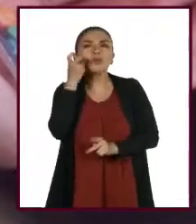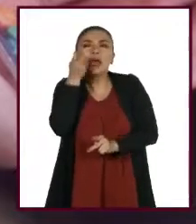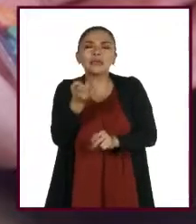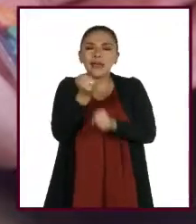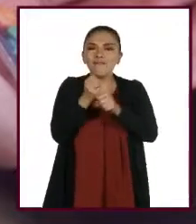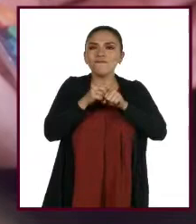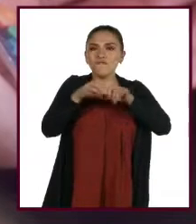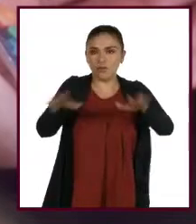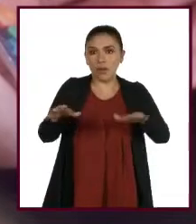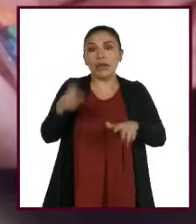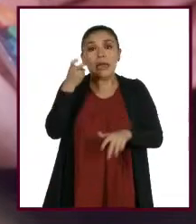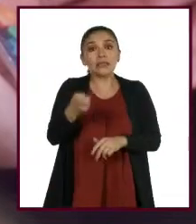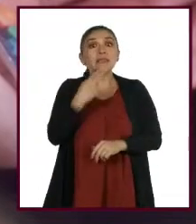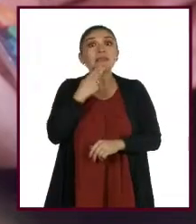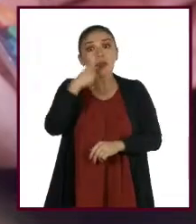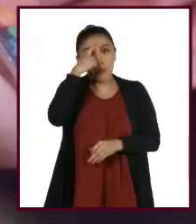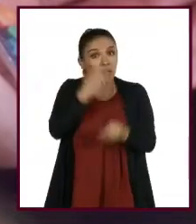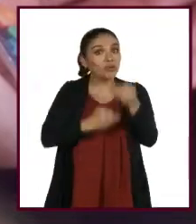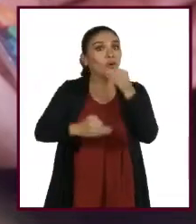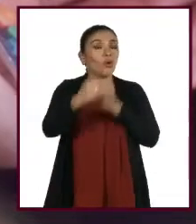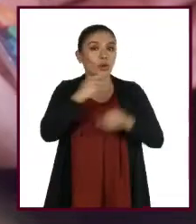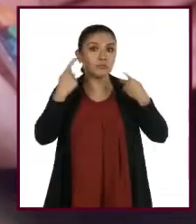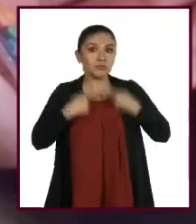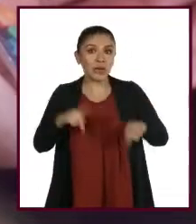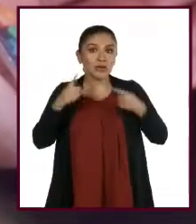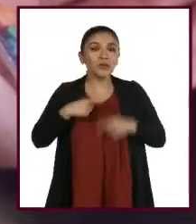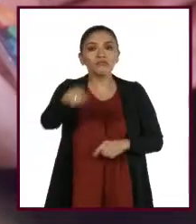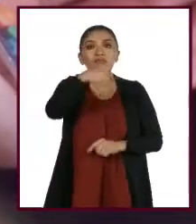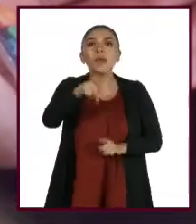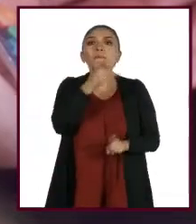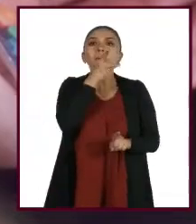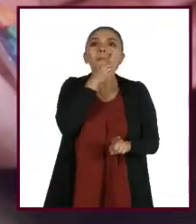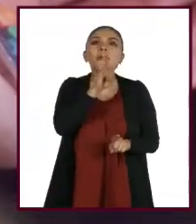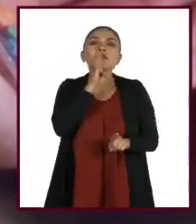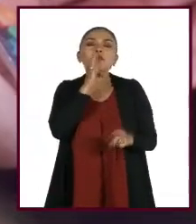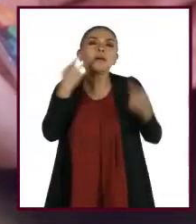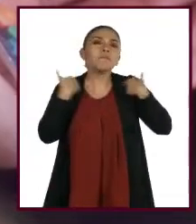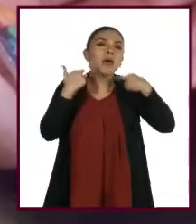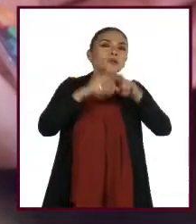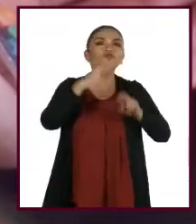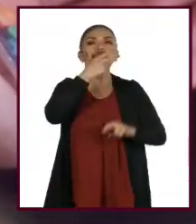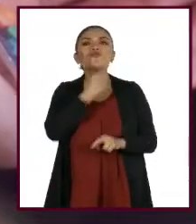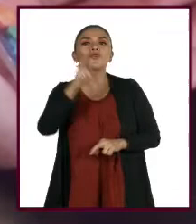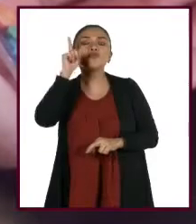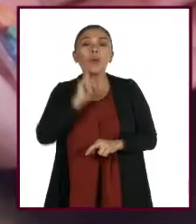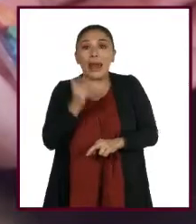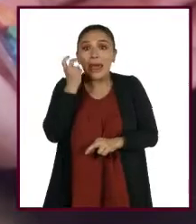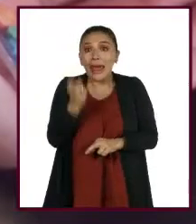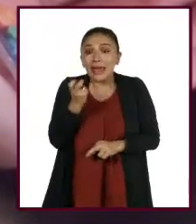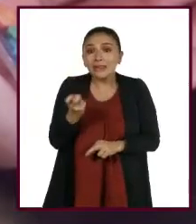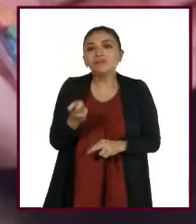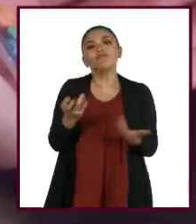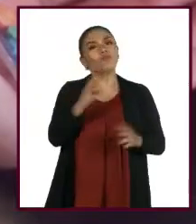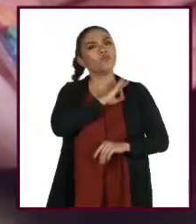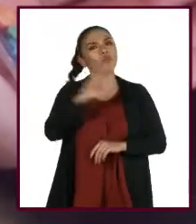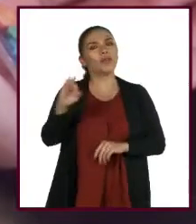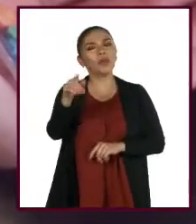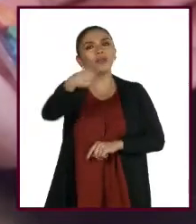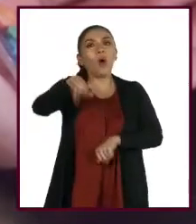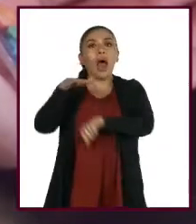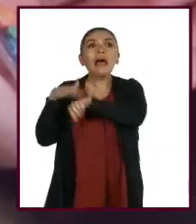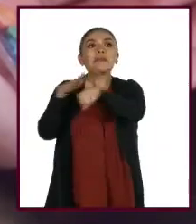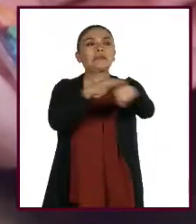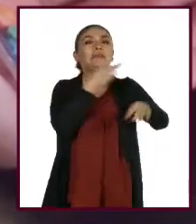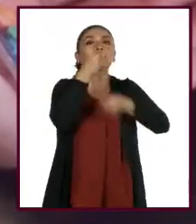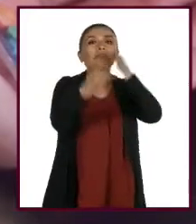esta información nos sirve a todas, a todos, padres, madres, maestras, maestros. Es la manera en la que podemos alertar